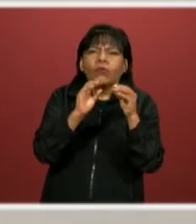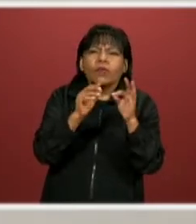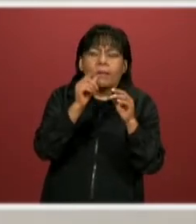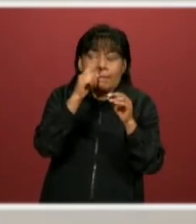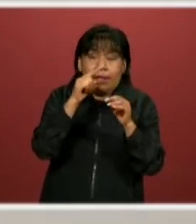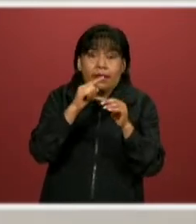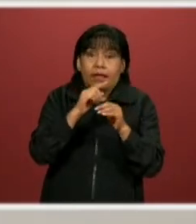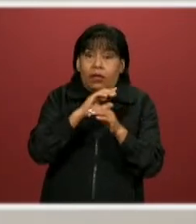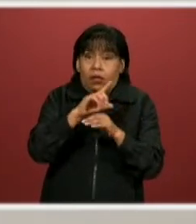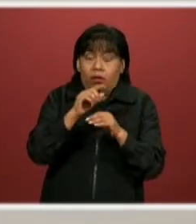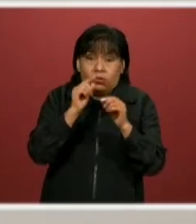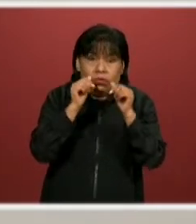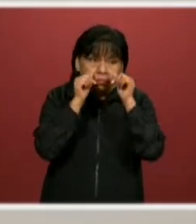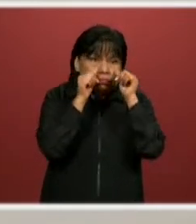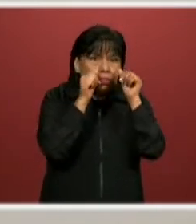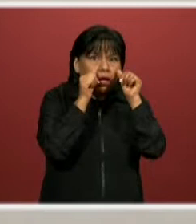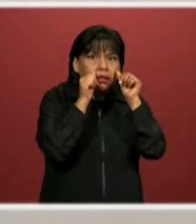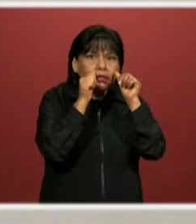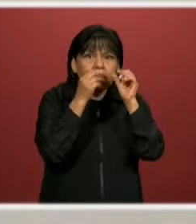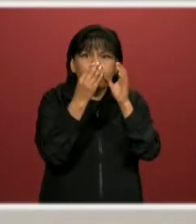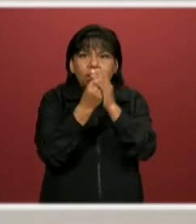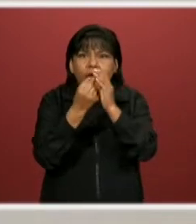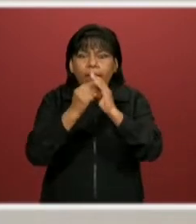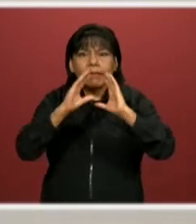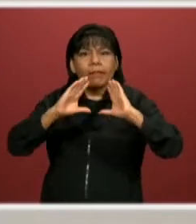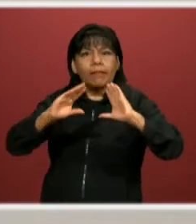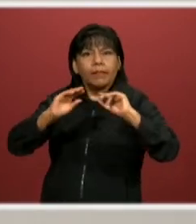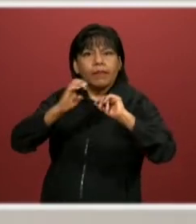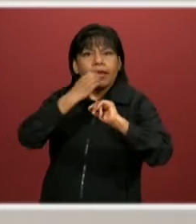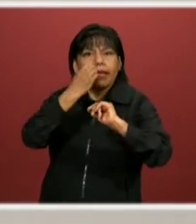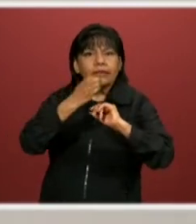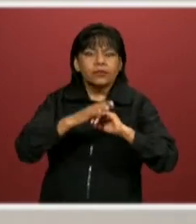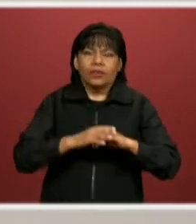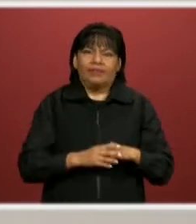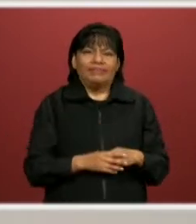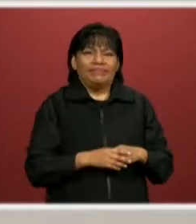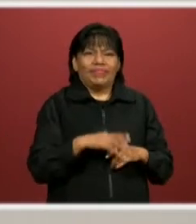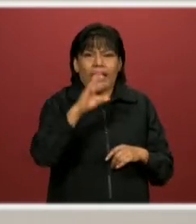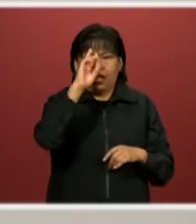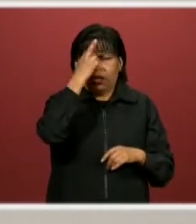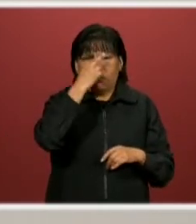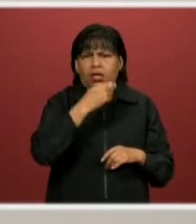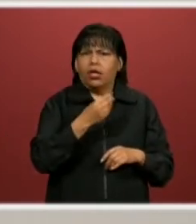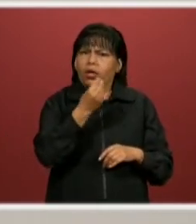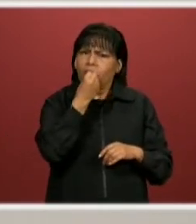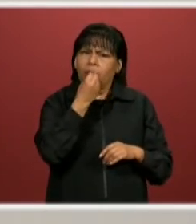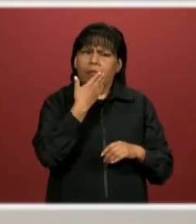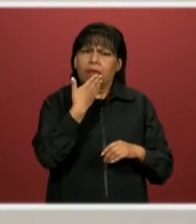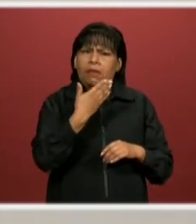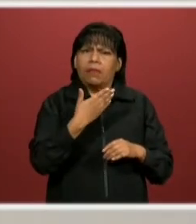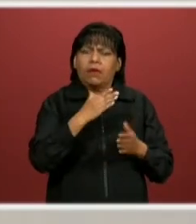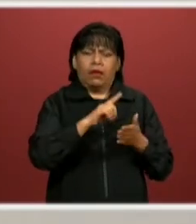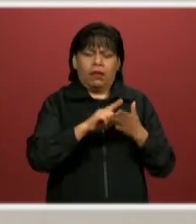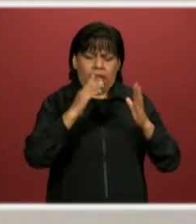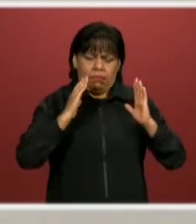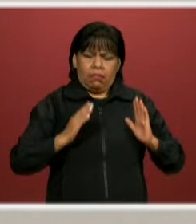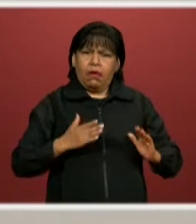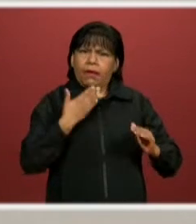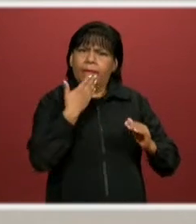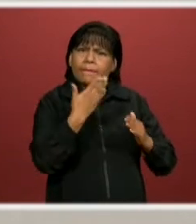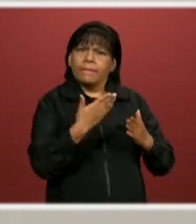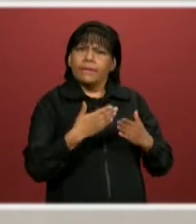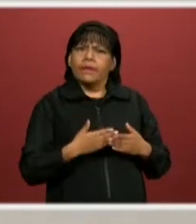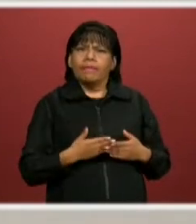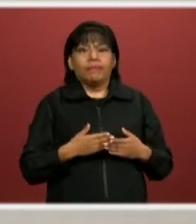atento a las clases recuerden chicos que comer bien y estar bien limpiecitos nos ayuda a tener una mejor